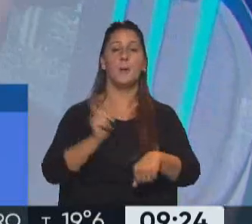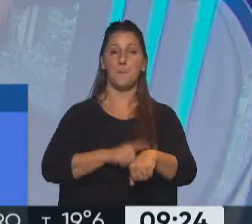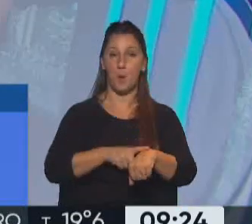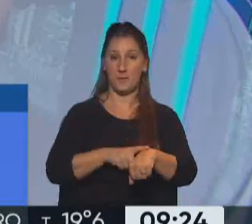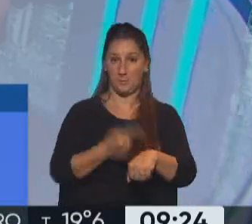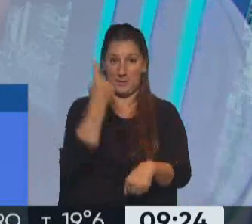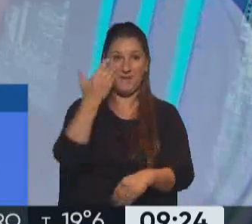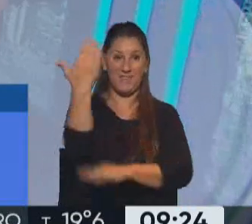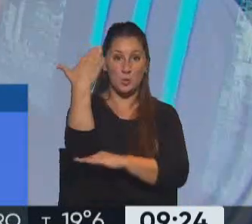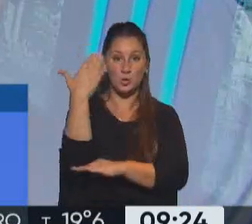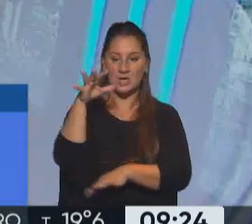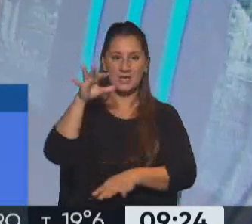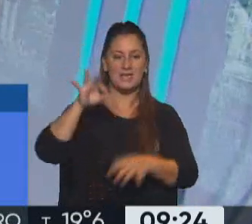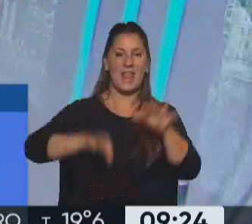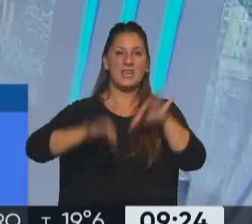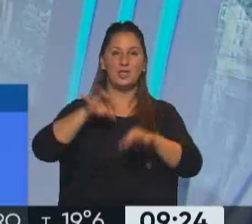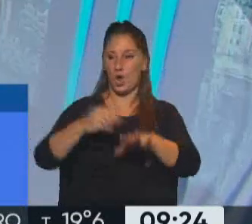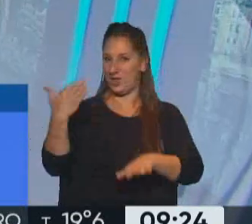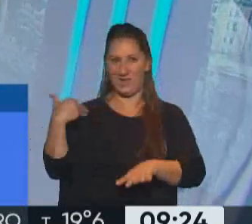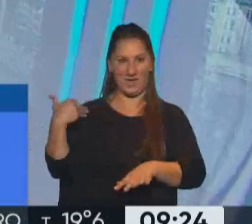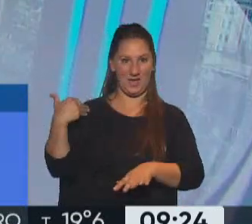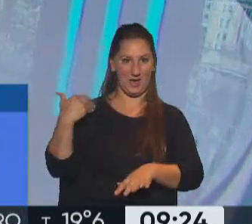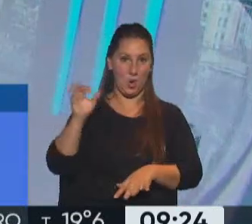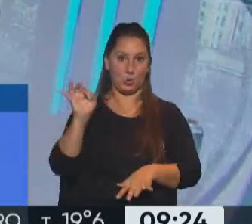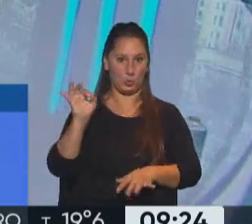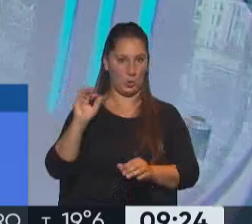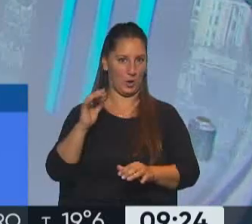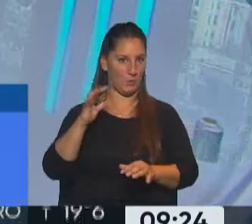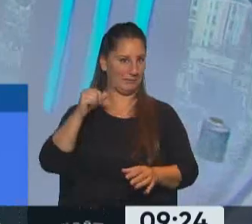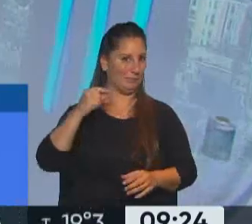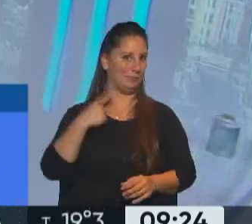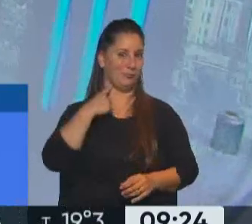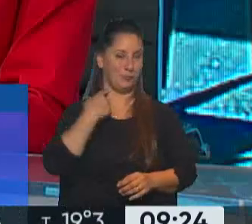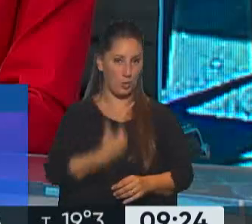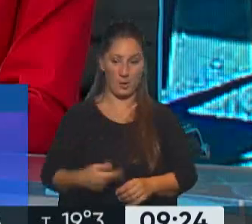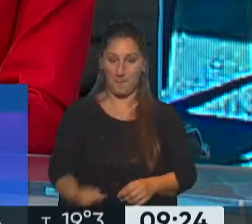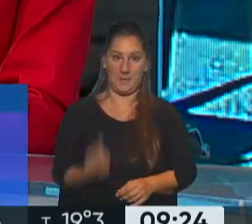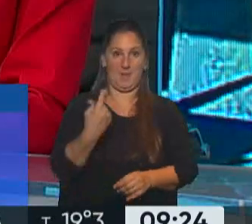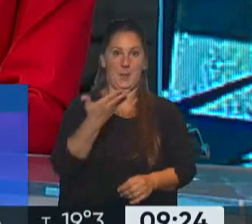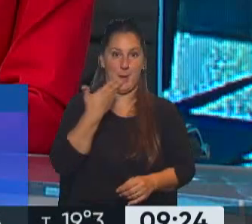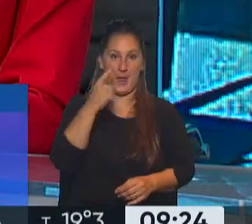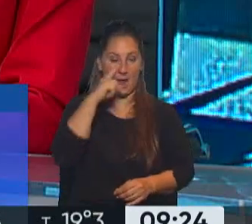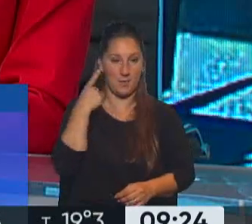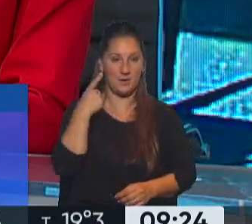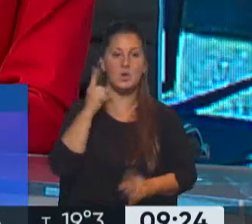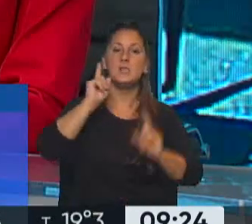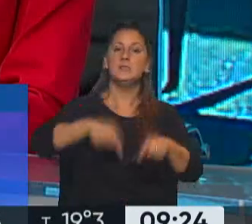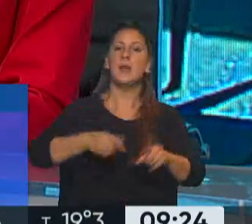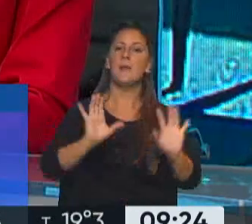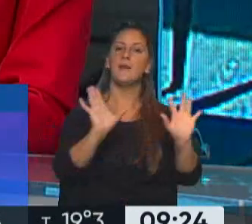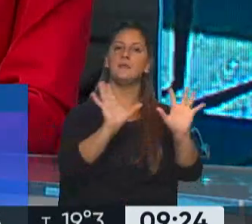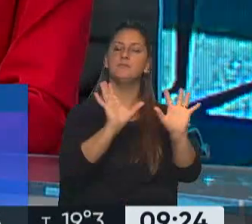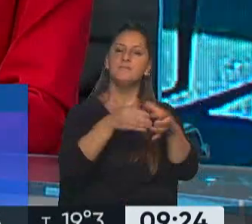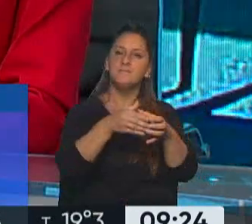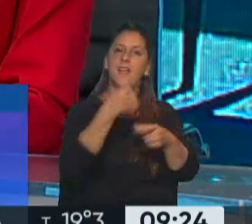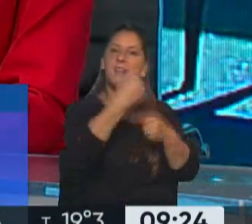electoral de las elecciones de medio término, y también se da en un momento dentro del frente con diferencias quizás